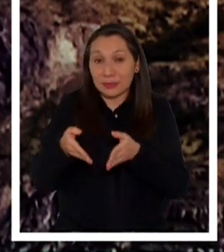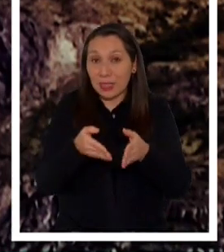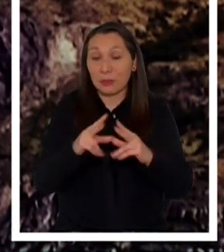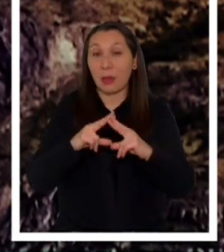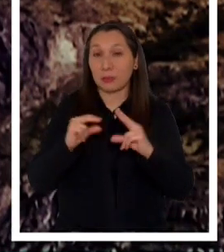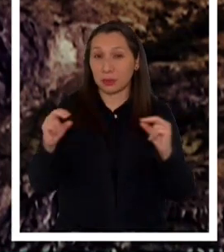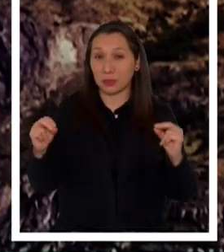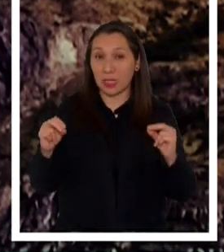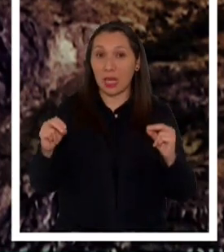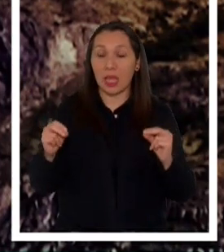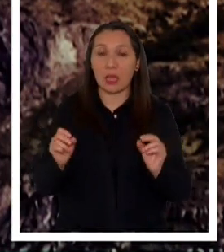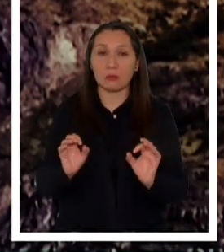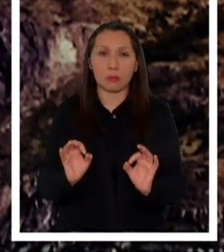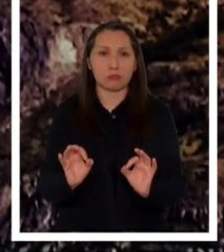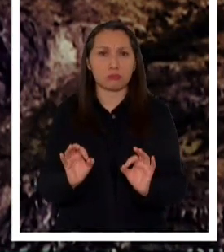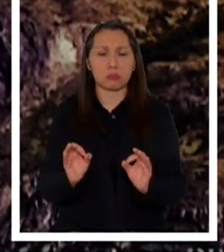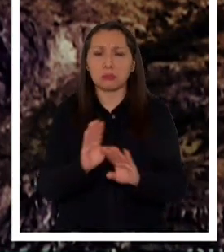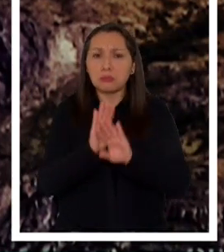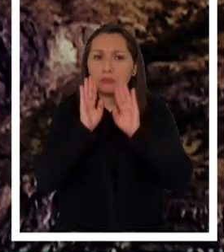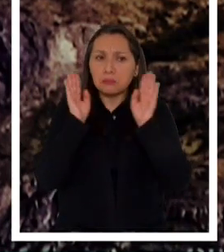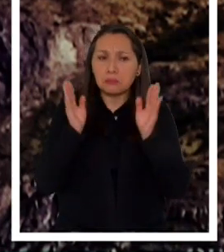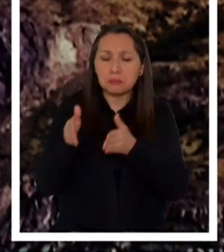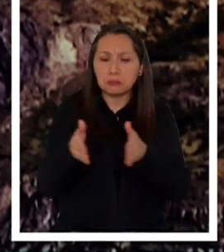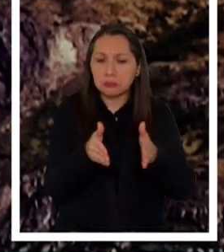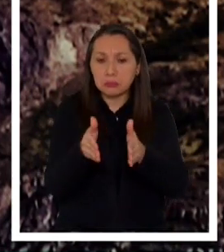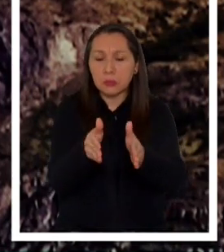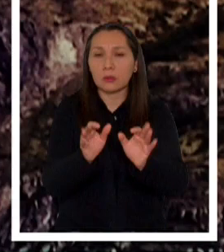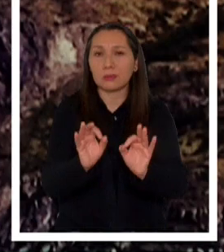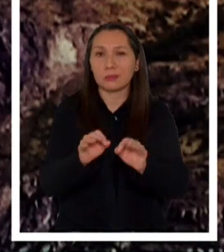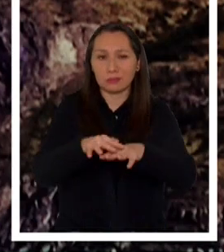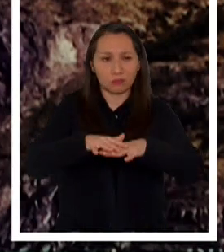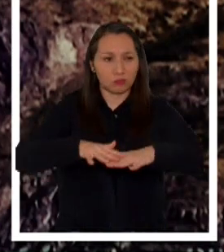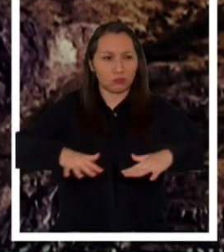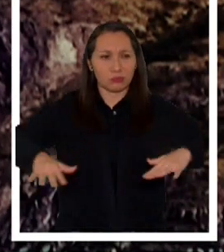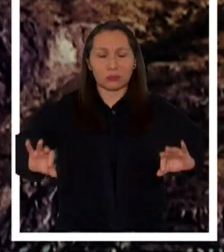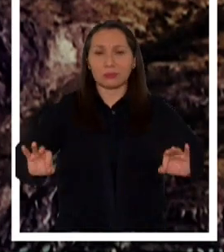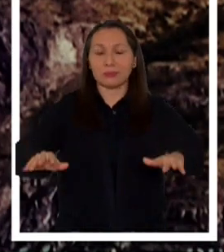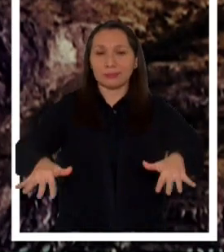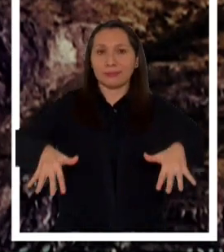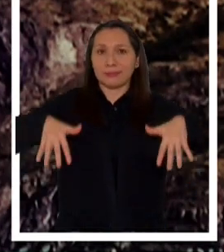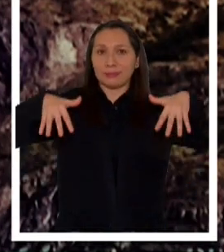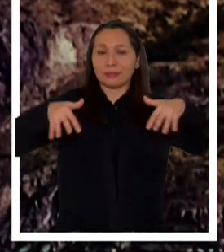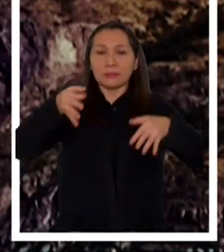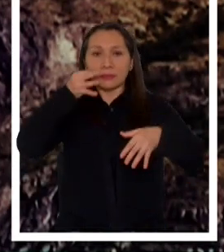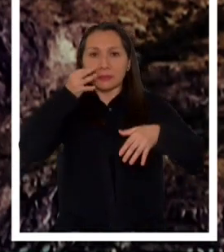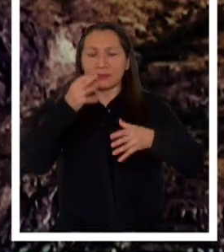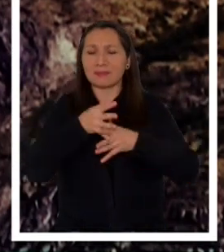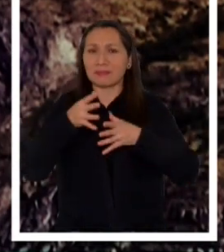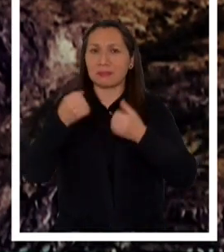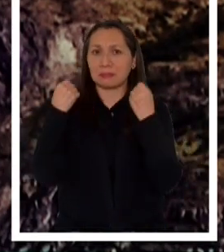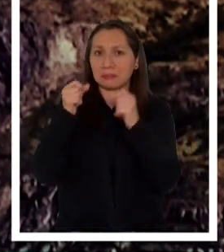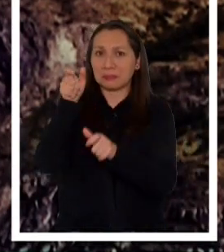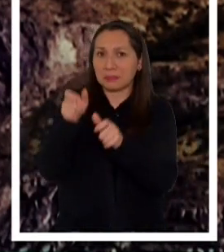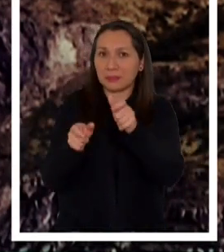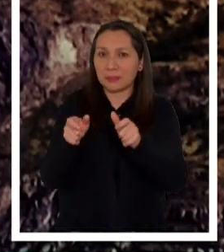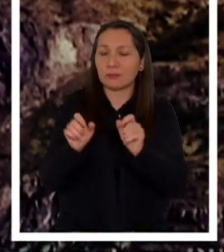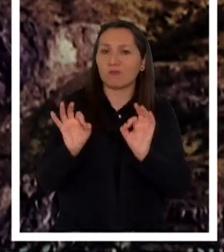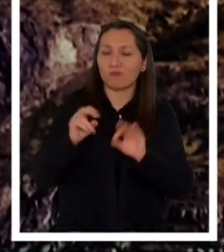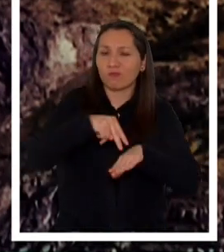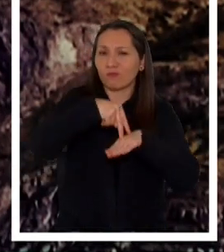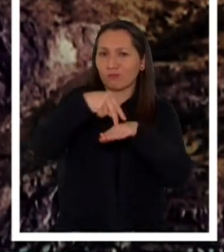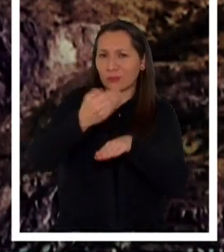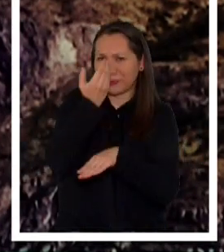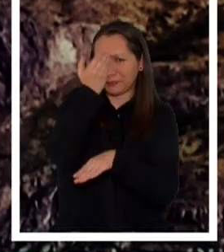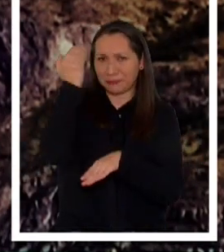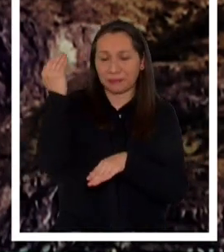pichilemu está muy despejado con un anfiteatro fantástico con grandes deportistas con grandes exponentes